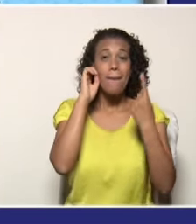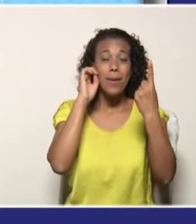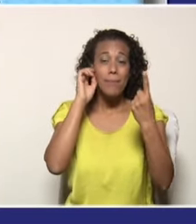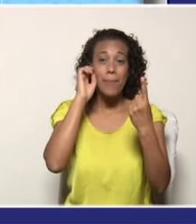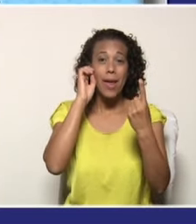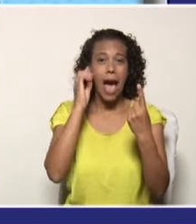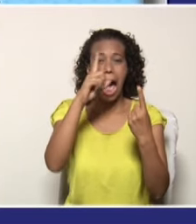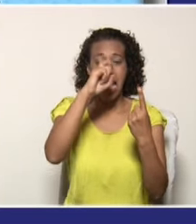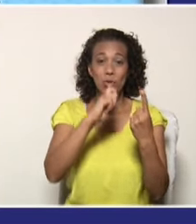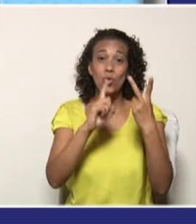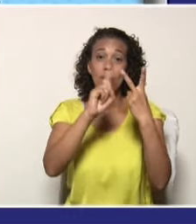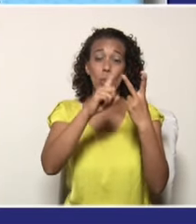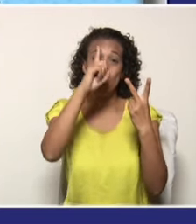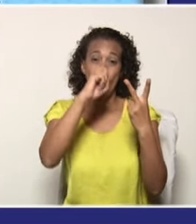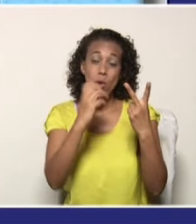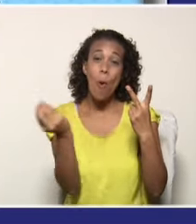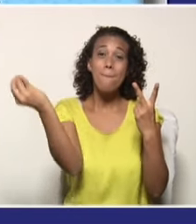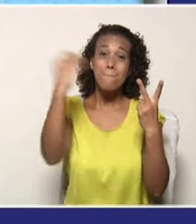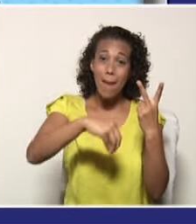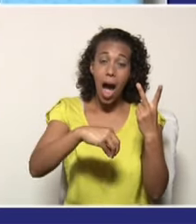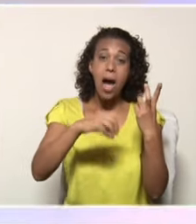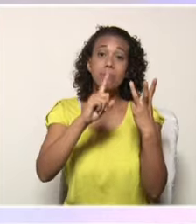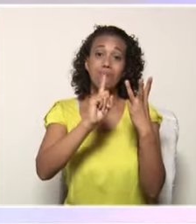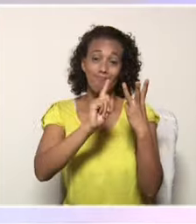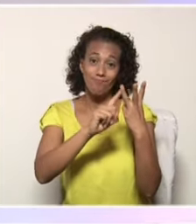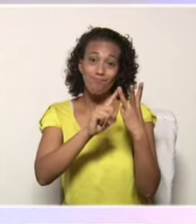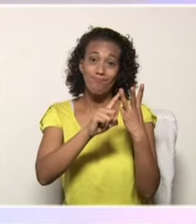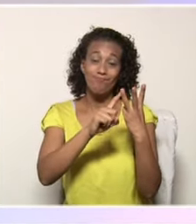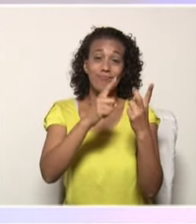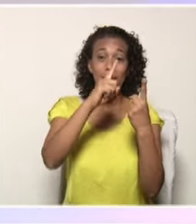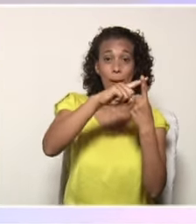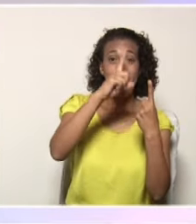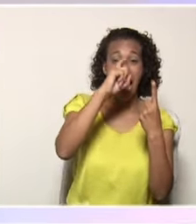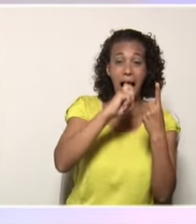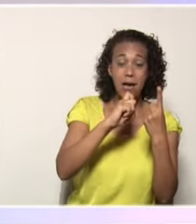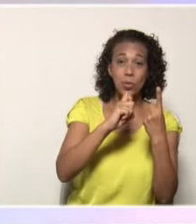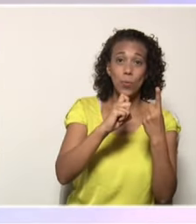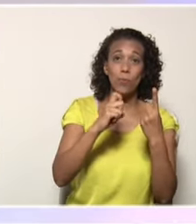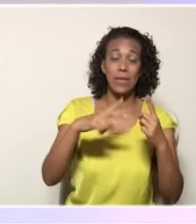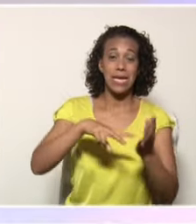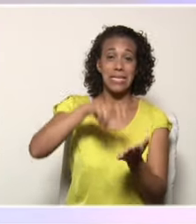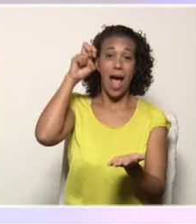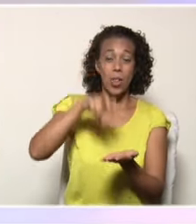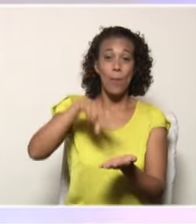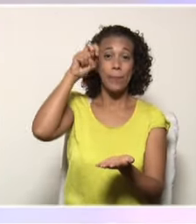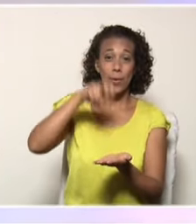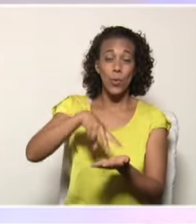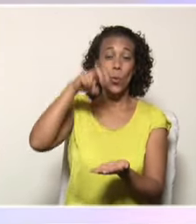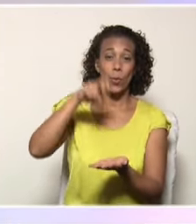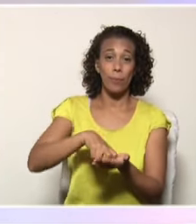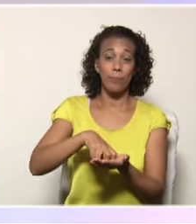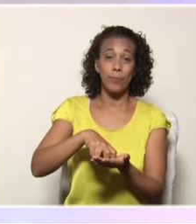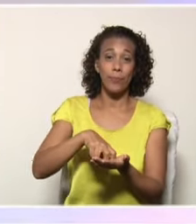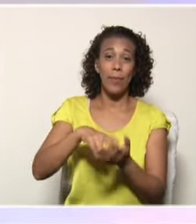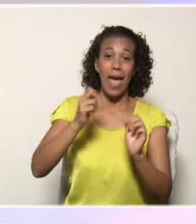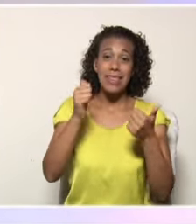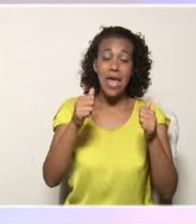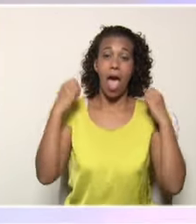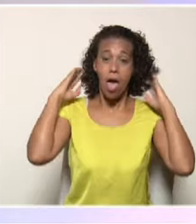segundo año. Es decir, va a colocar, el estudiante realizará 10 saltos verticales, va a realizar